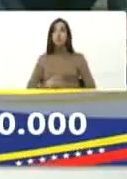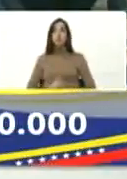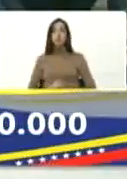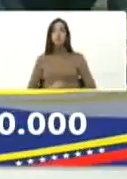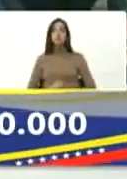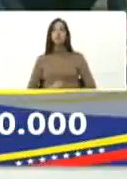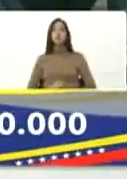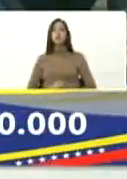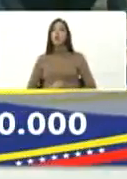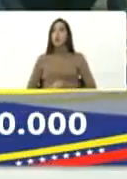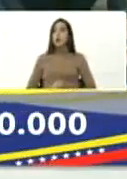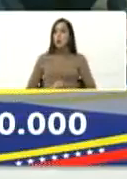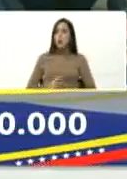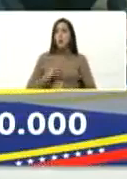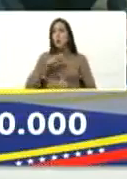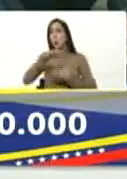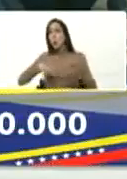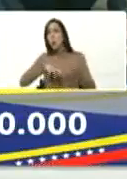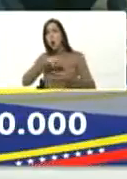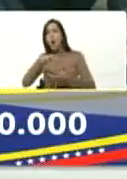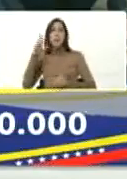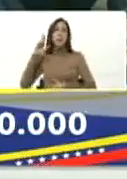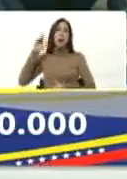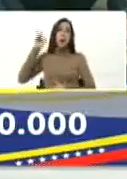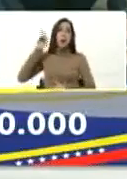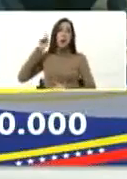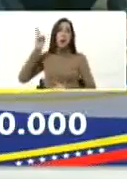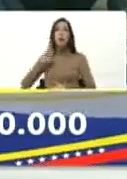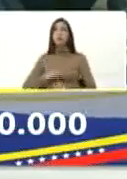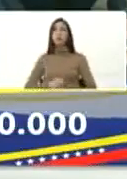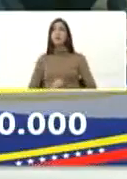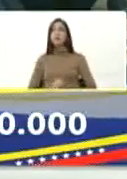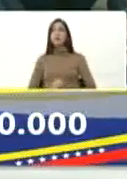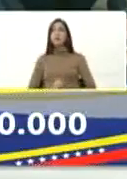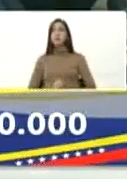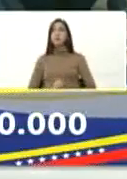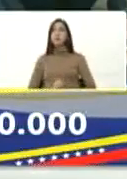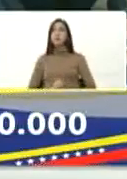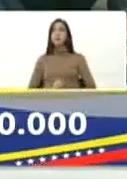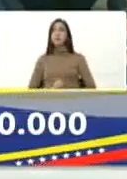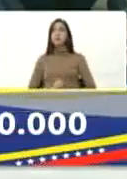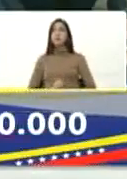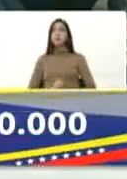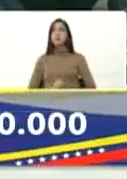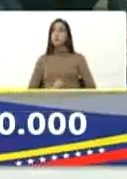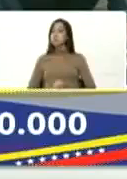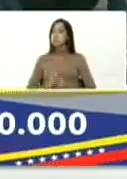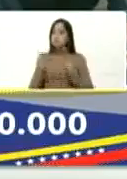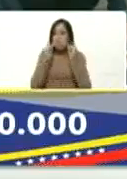Hay un delay, sí, me están escuchando. Yorlis, mira, de verdad tú, impresionante.